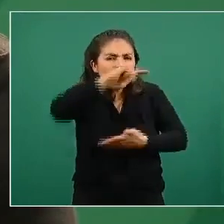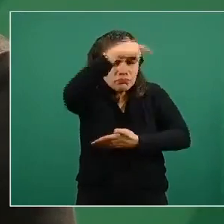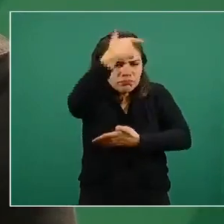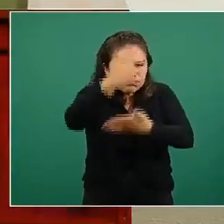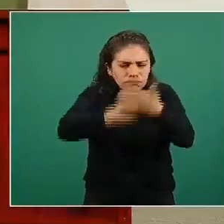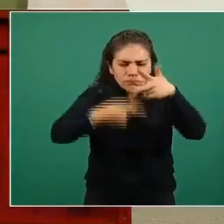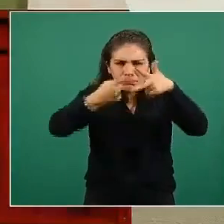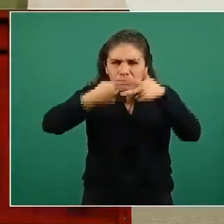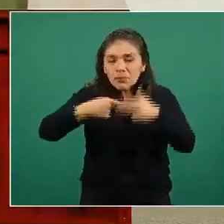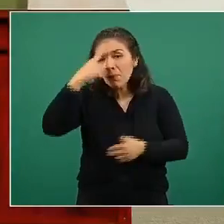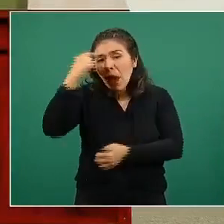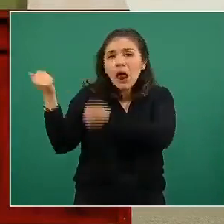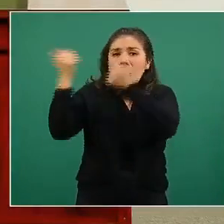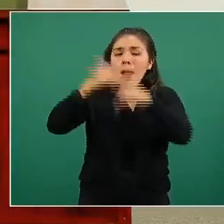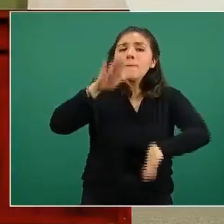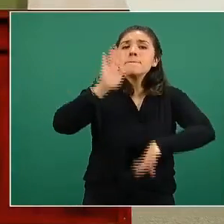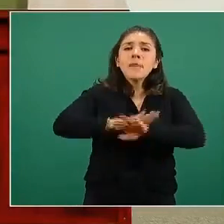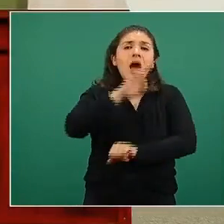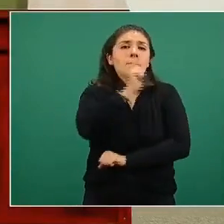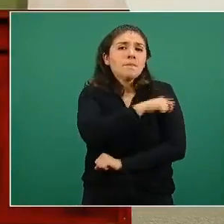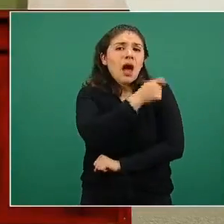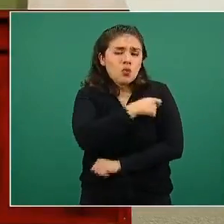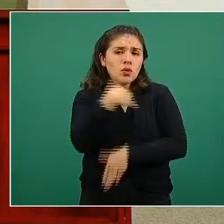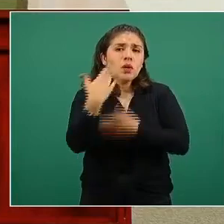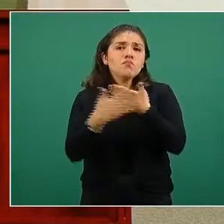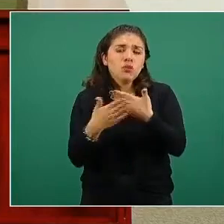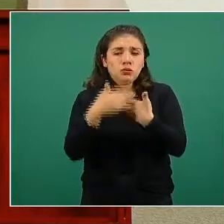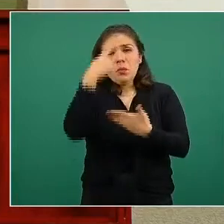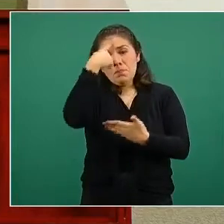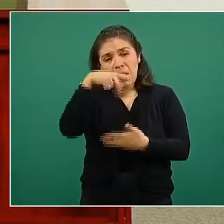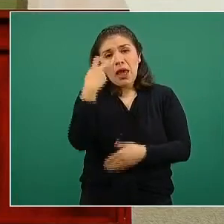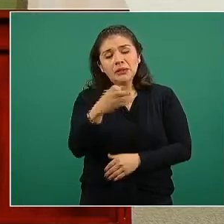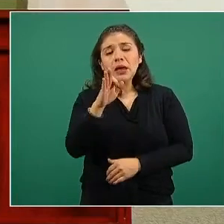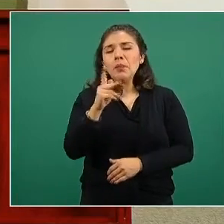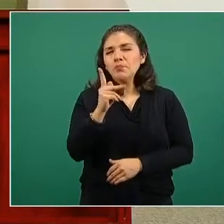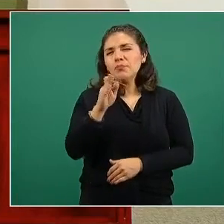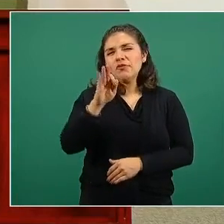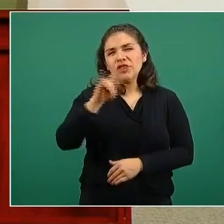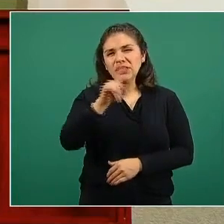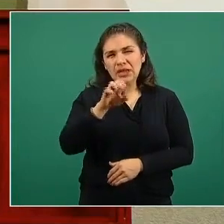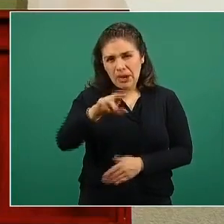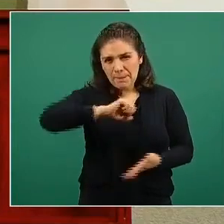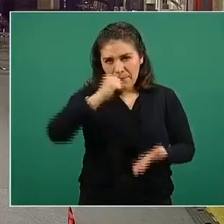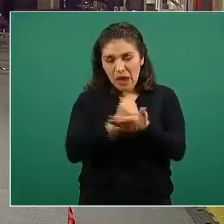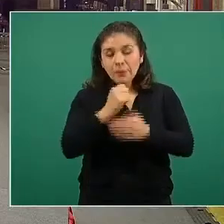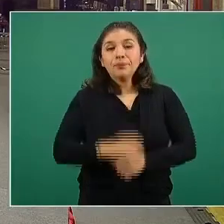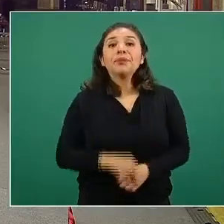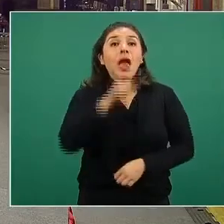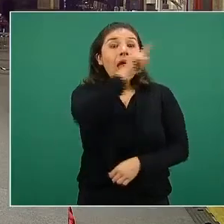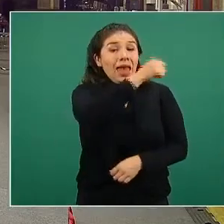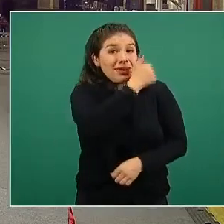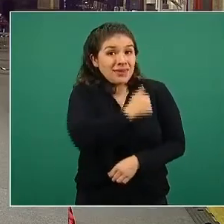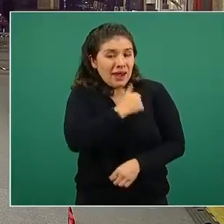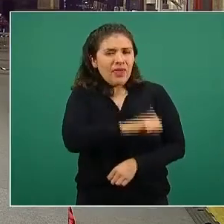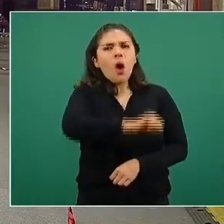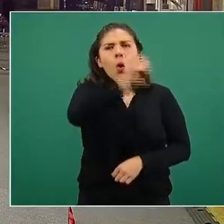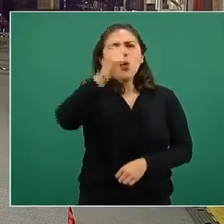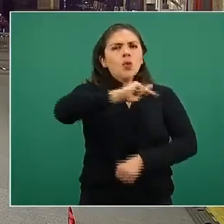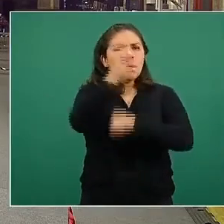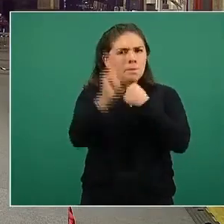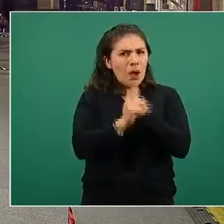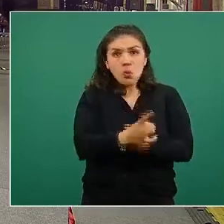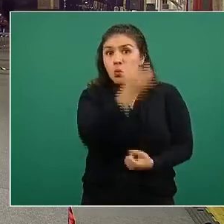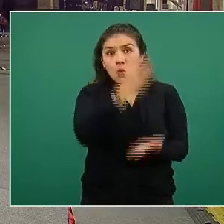y en el abasto de vacunas que se está recibiendo para efectos de Pfizer. Canadá y otros países, no